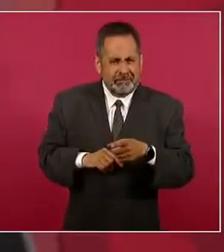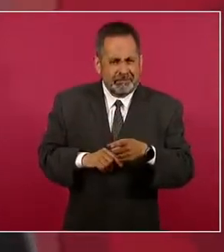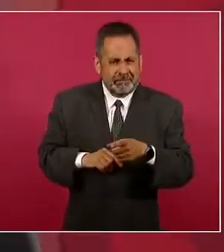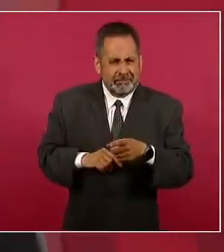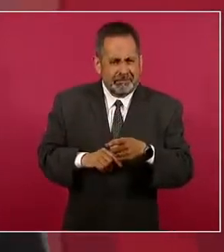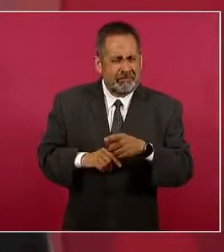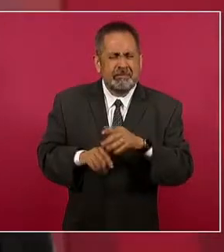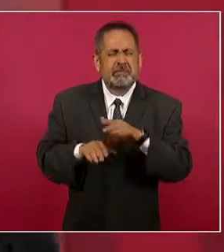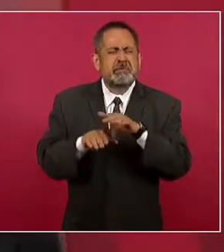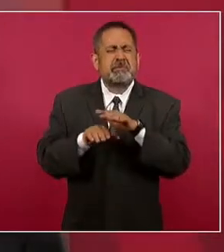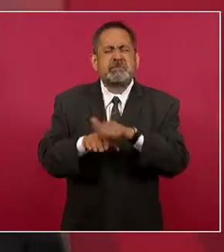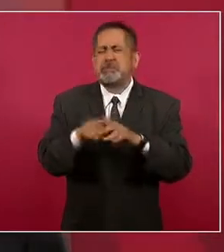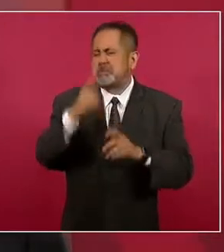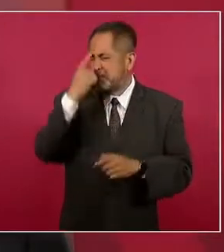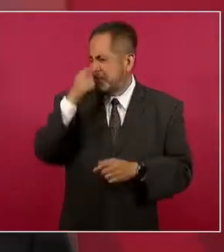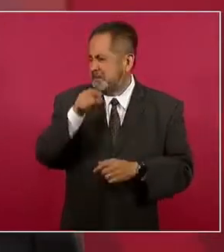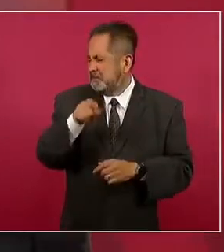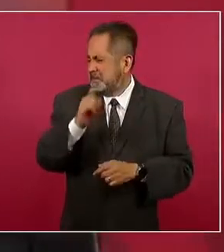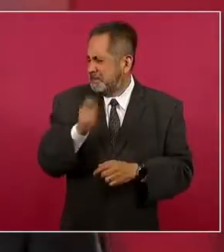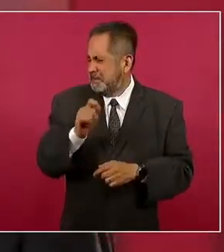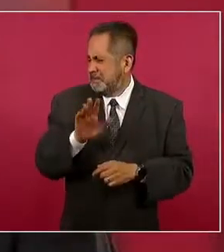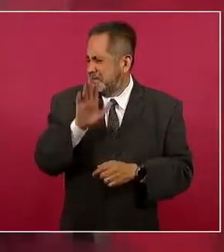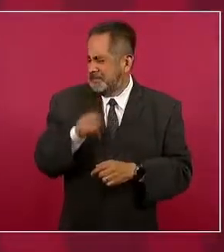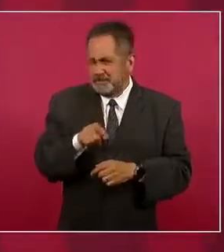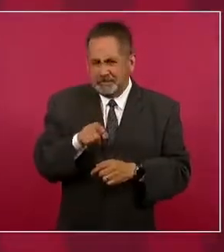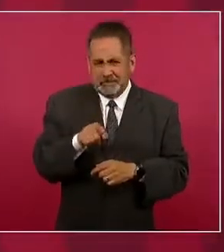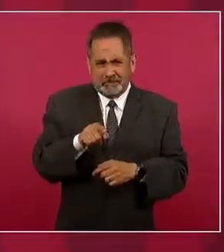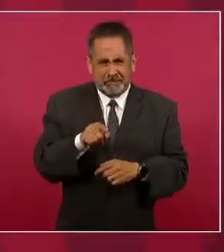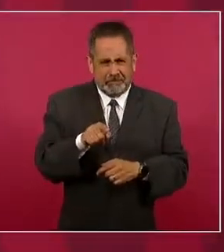es una llamada para